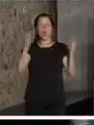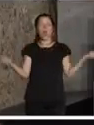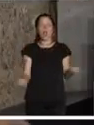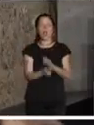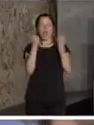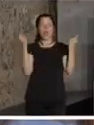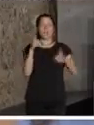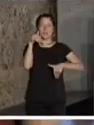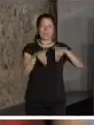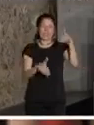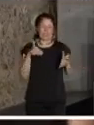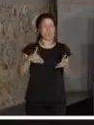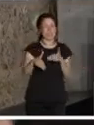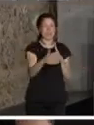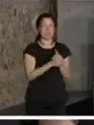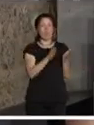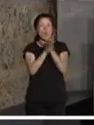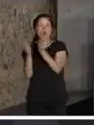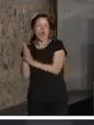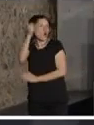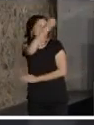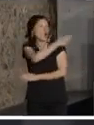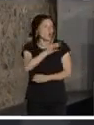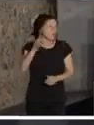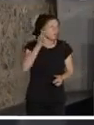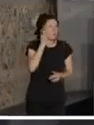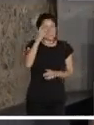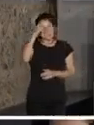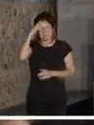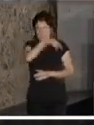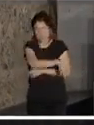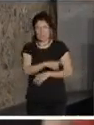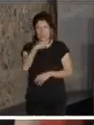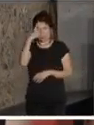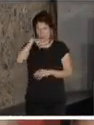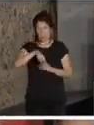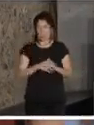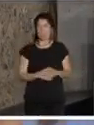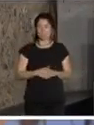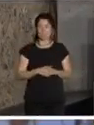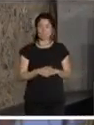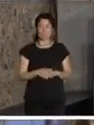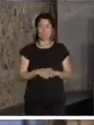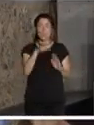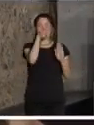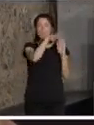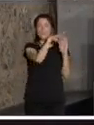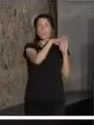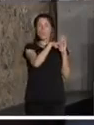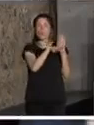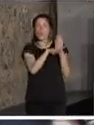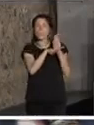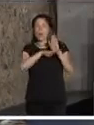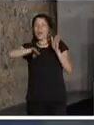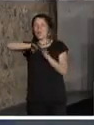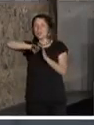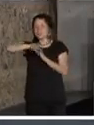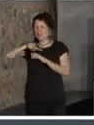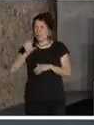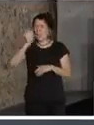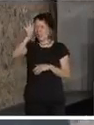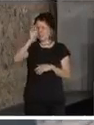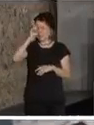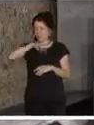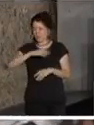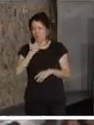la campaña de las elecciones compañeros y compañeras sabemos sabemos Cuál es el programa de la derecha de este país